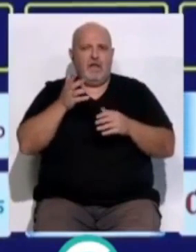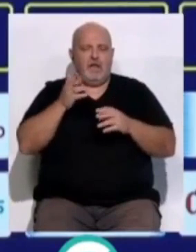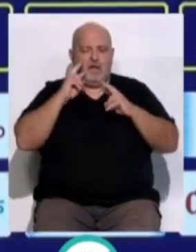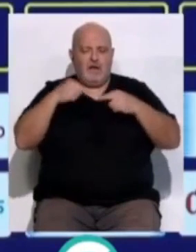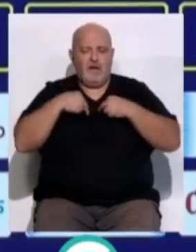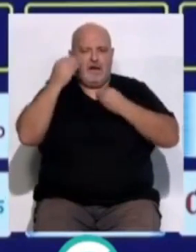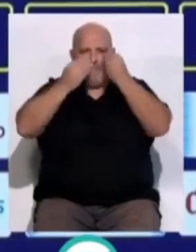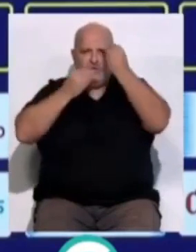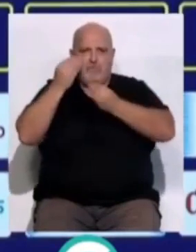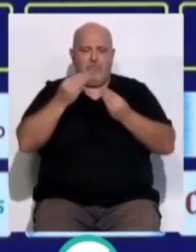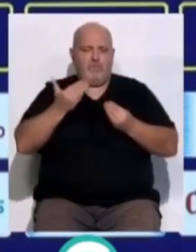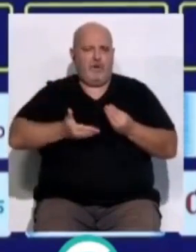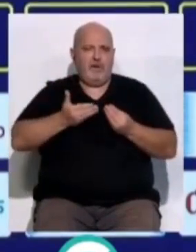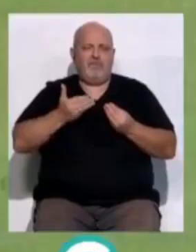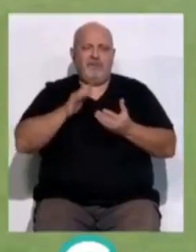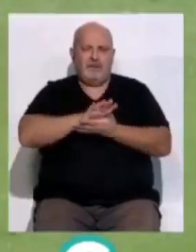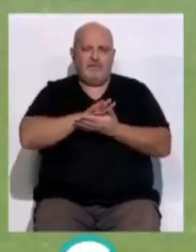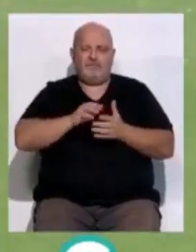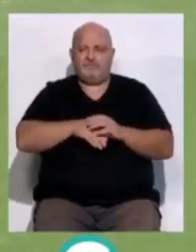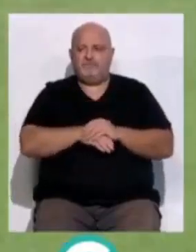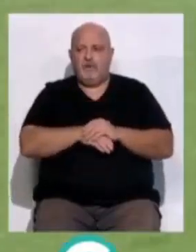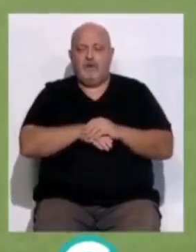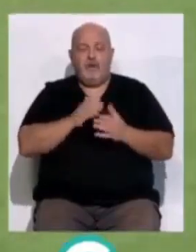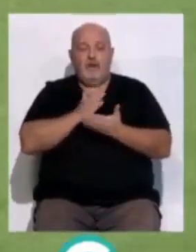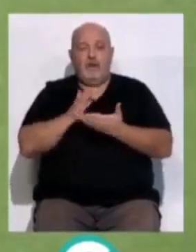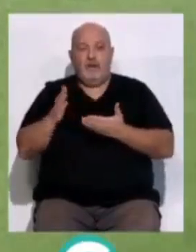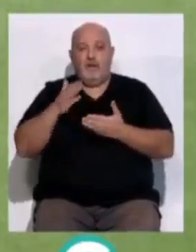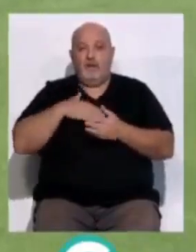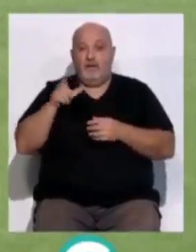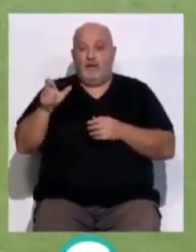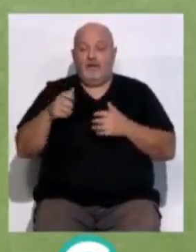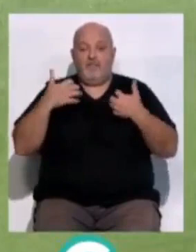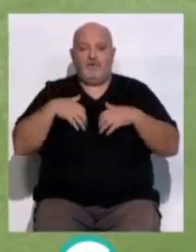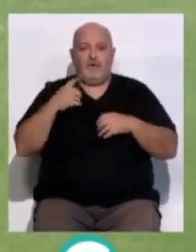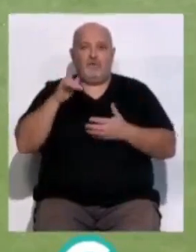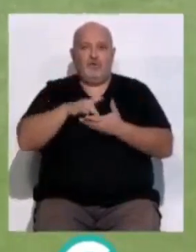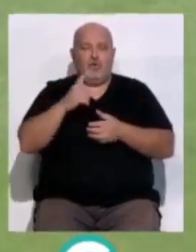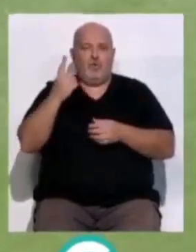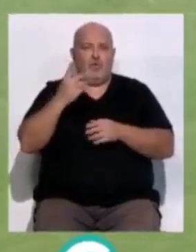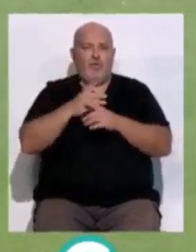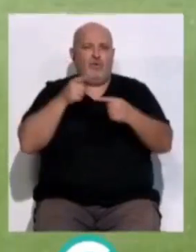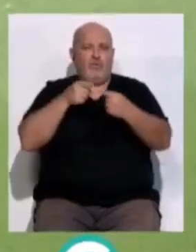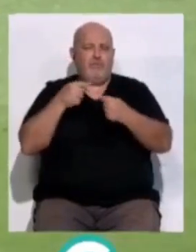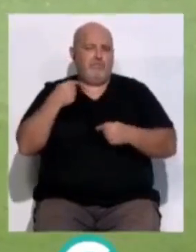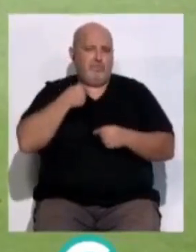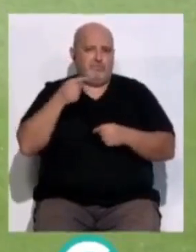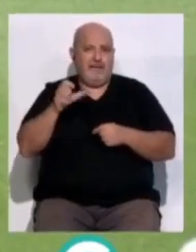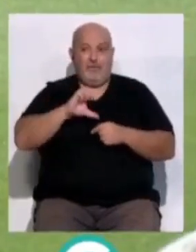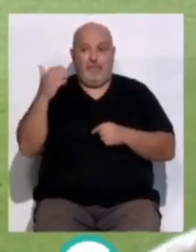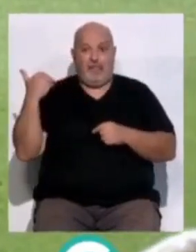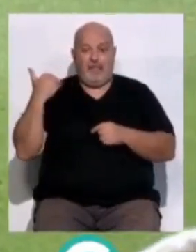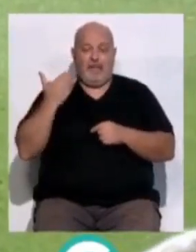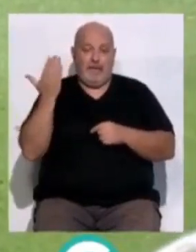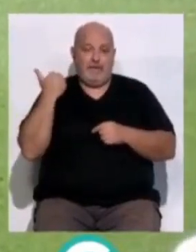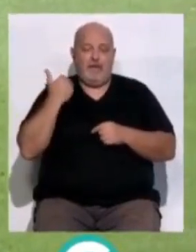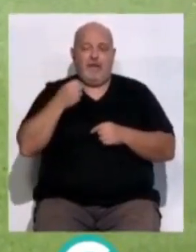desde la reflexión, pero siempre desde una tranquilidad. Por su parte, el equipo de Pellegrini perdía en su estreno europeo ante el Rangers y tratará de frenar la dinámica